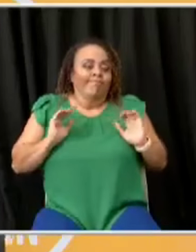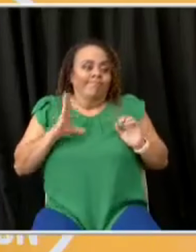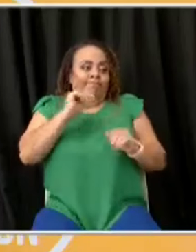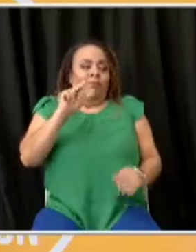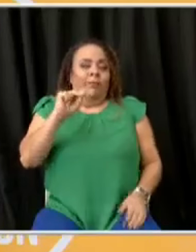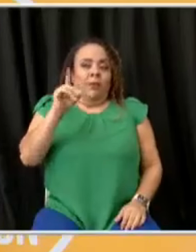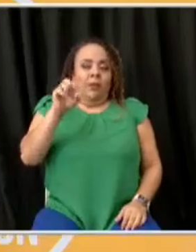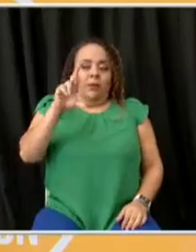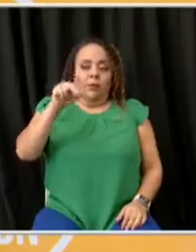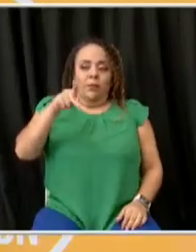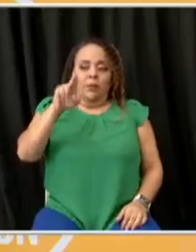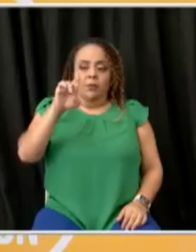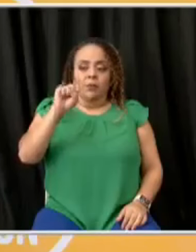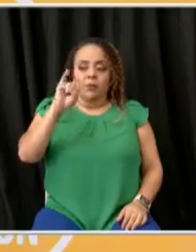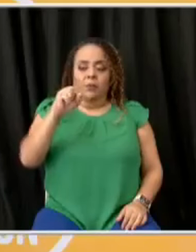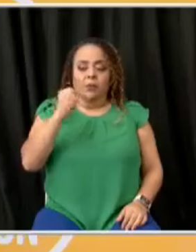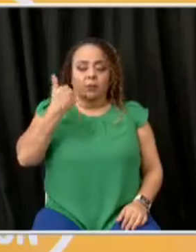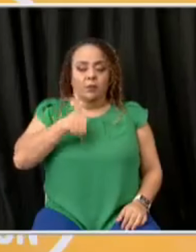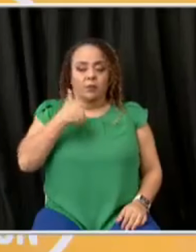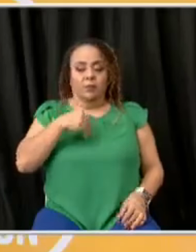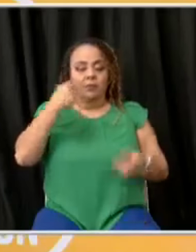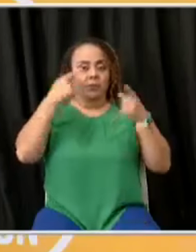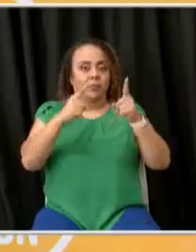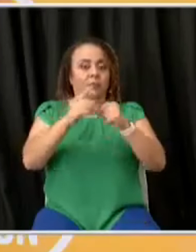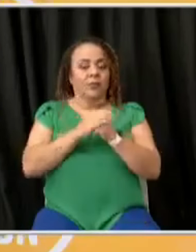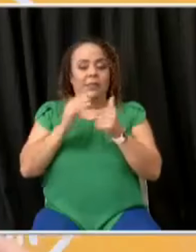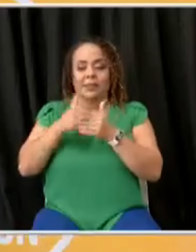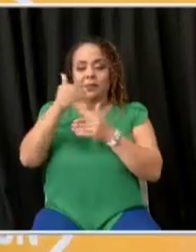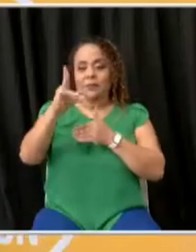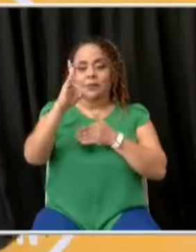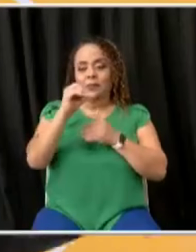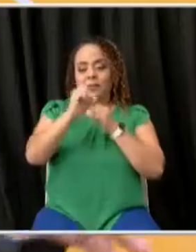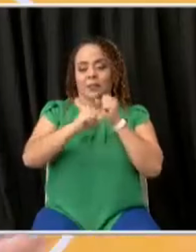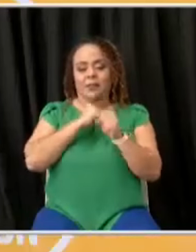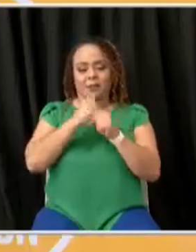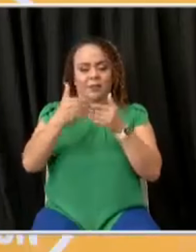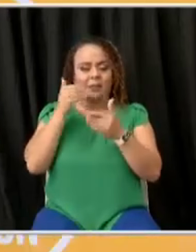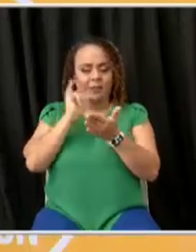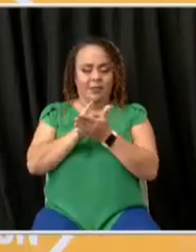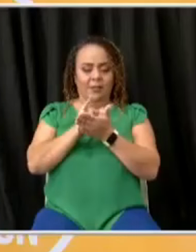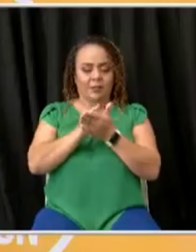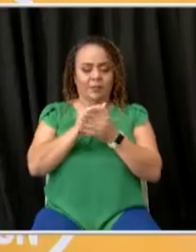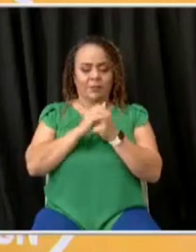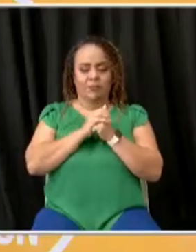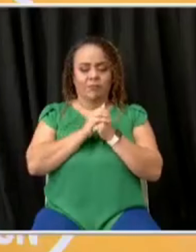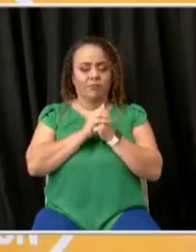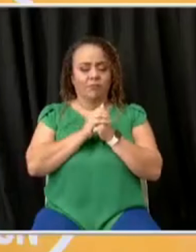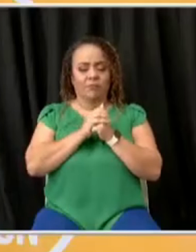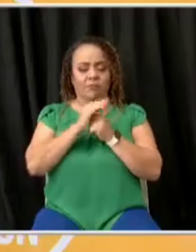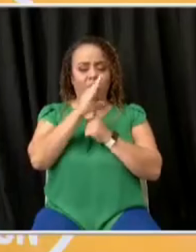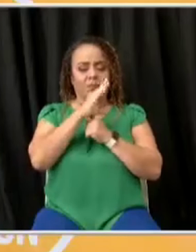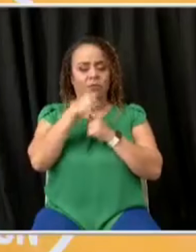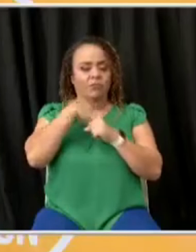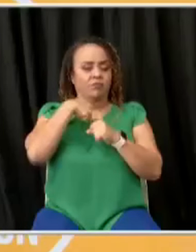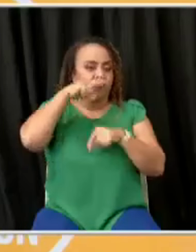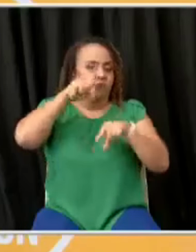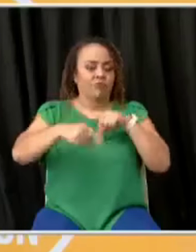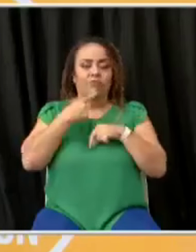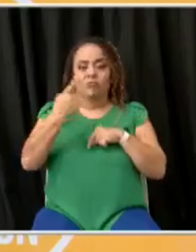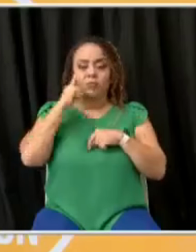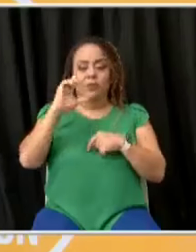andropausia real del varón ocurre después de los 70. Antes de eso, no podríamos decir que es